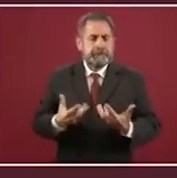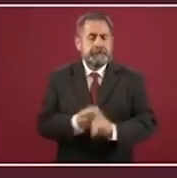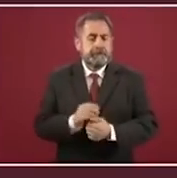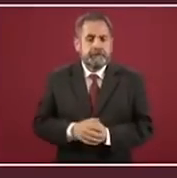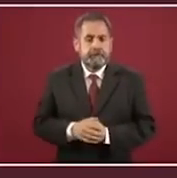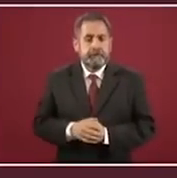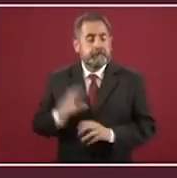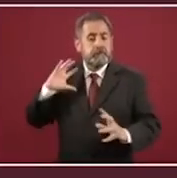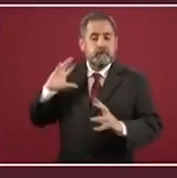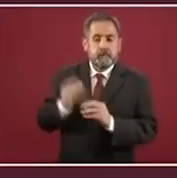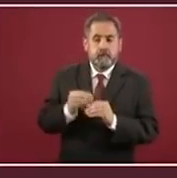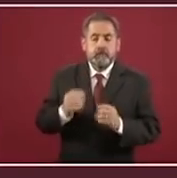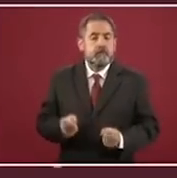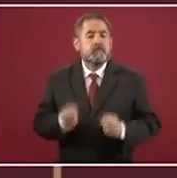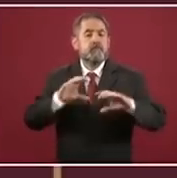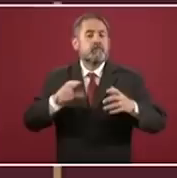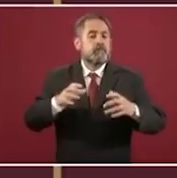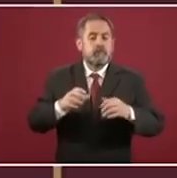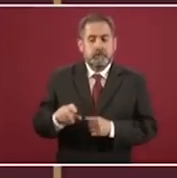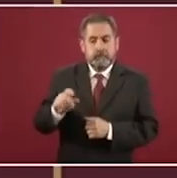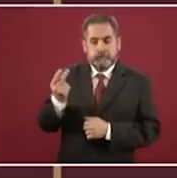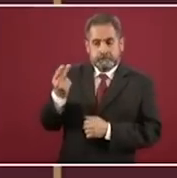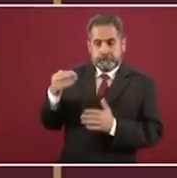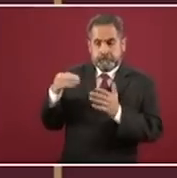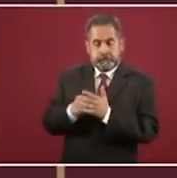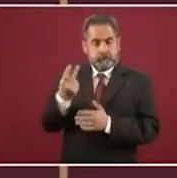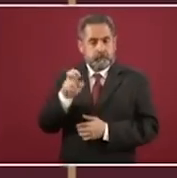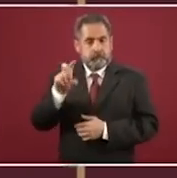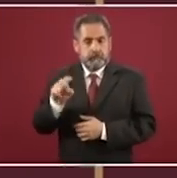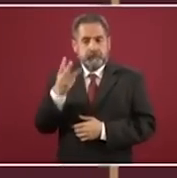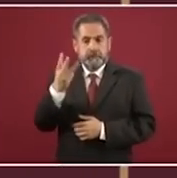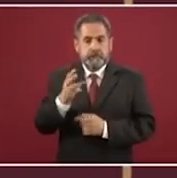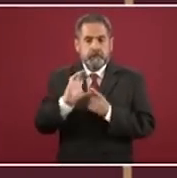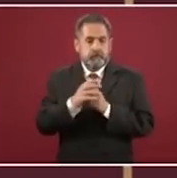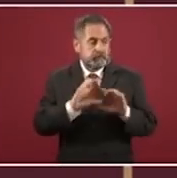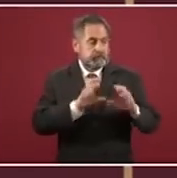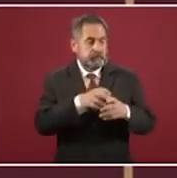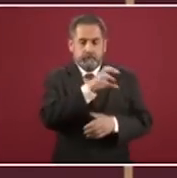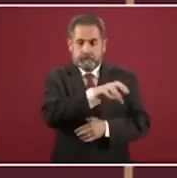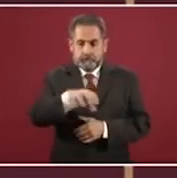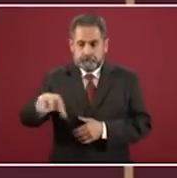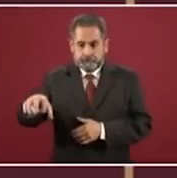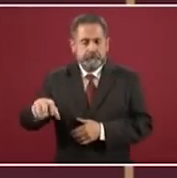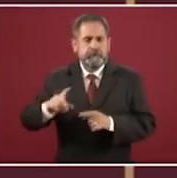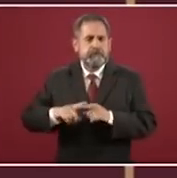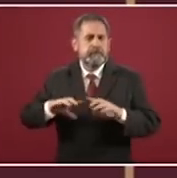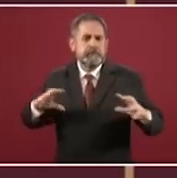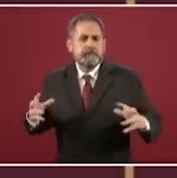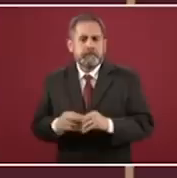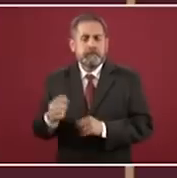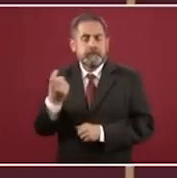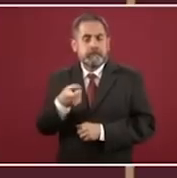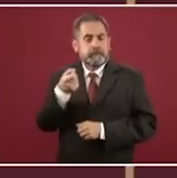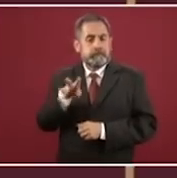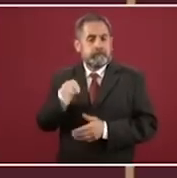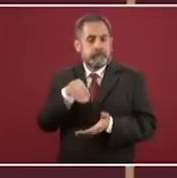de hoy, se han conformado y atendido 25.233 comités escolares con la participación de 129.000